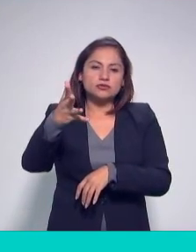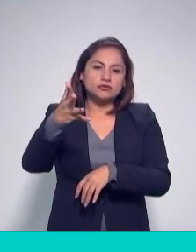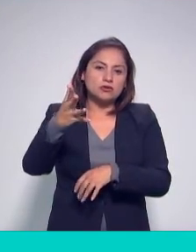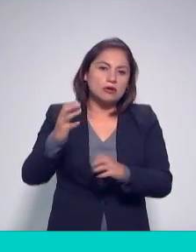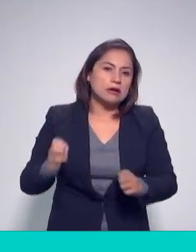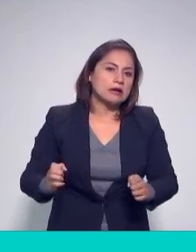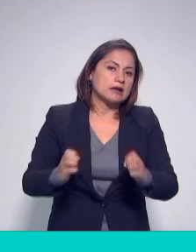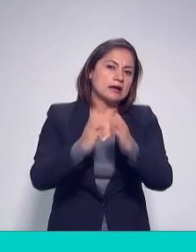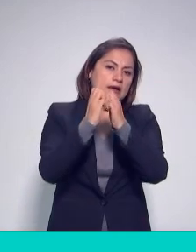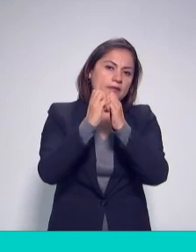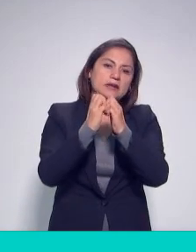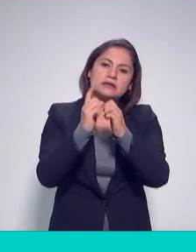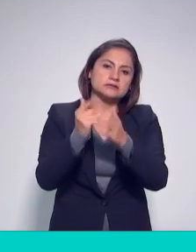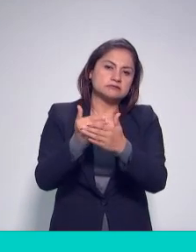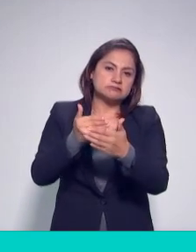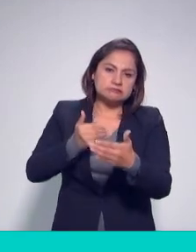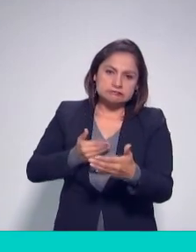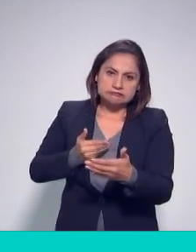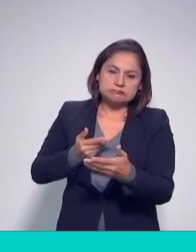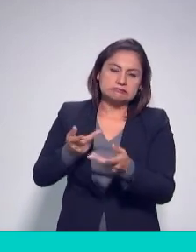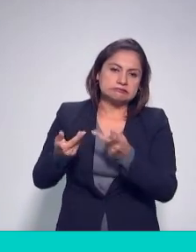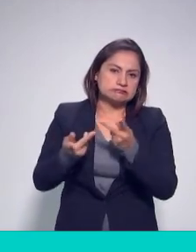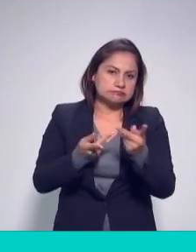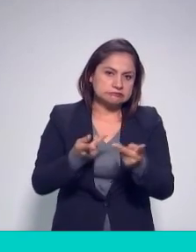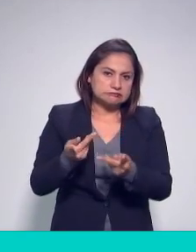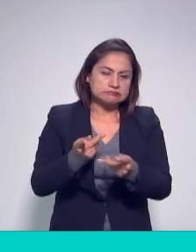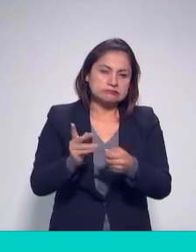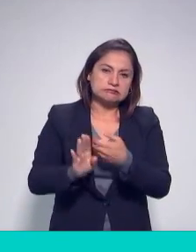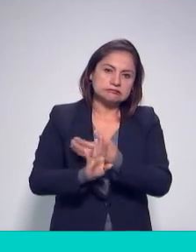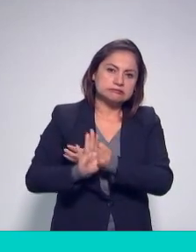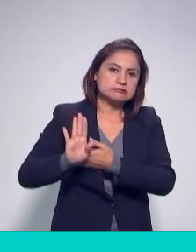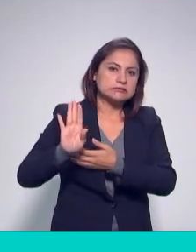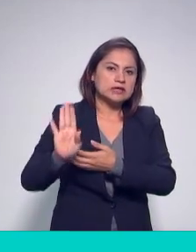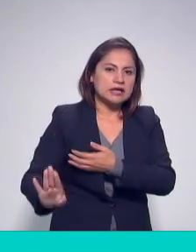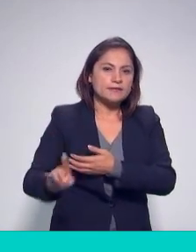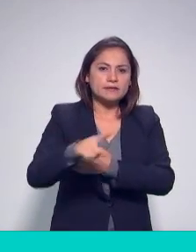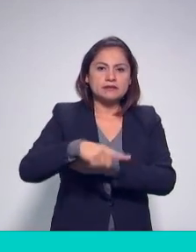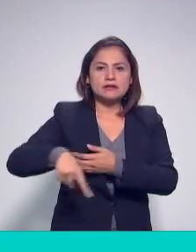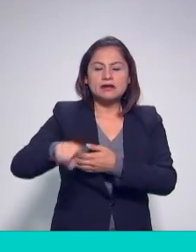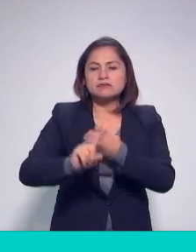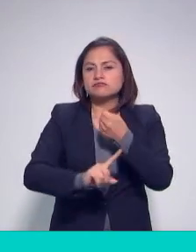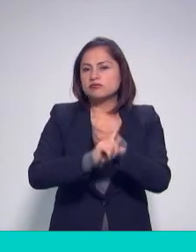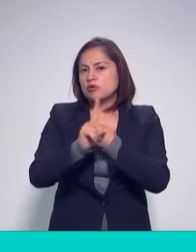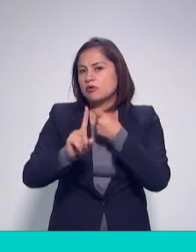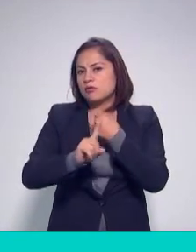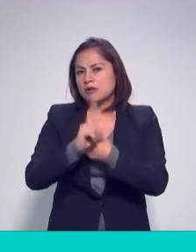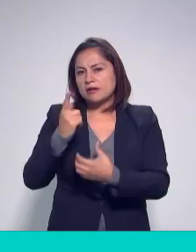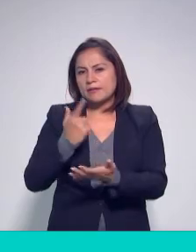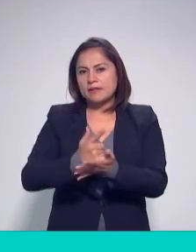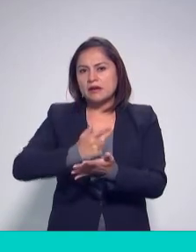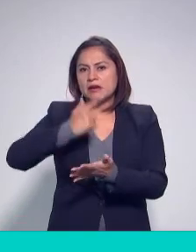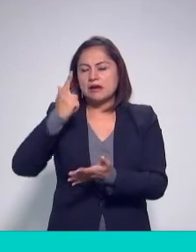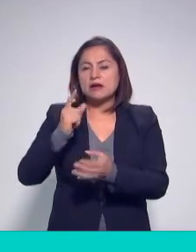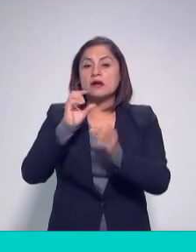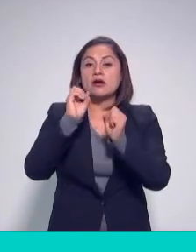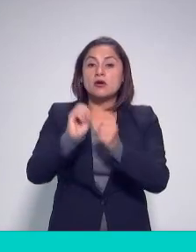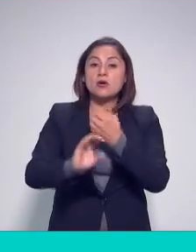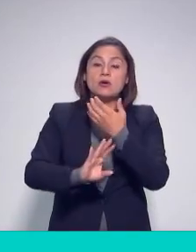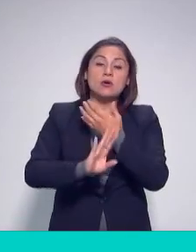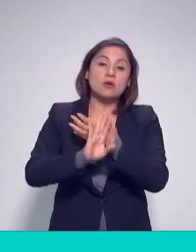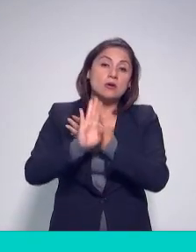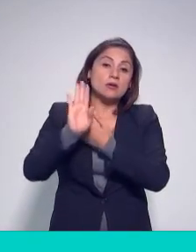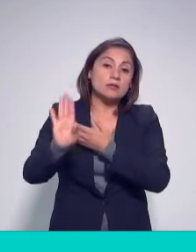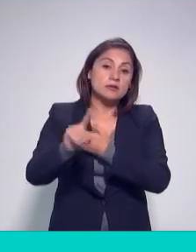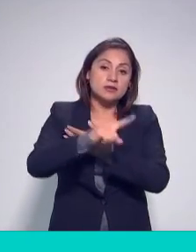salud de la población y la comunidad en general, así como evitar el daño colateral provocado al medio ambiente debido a las